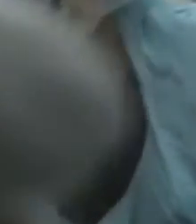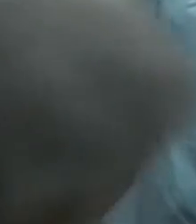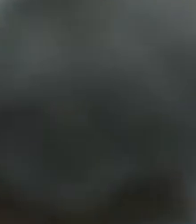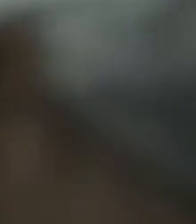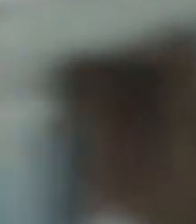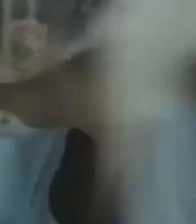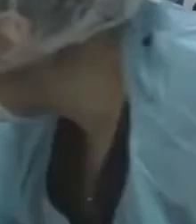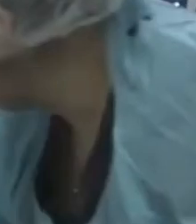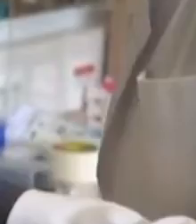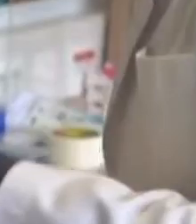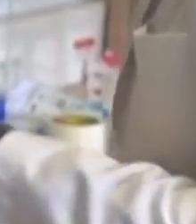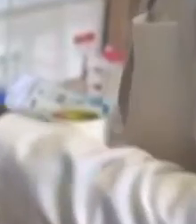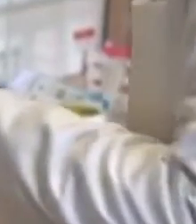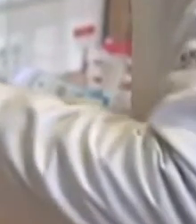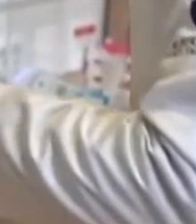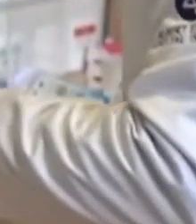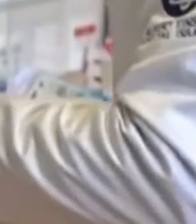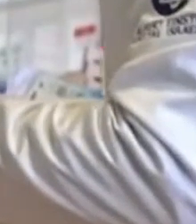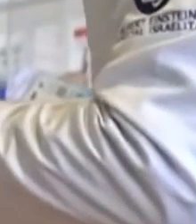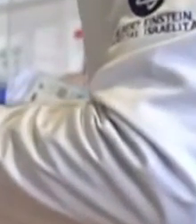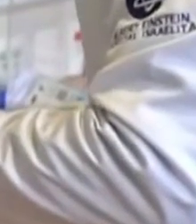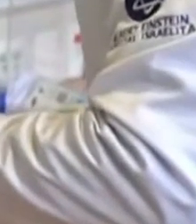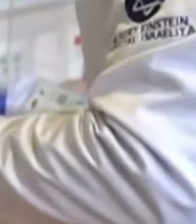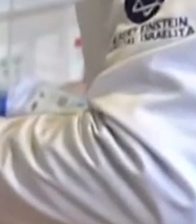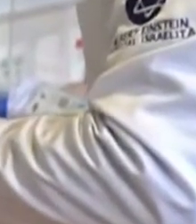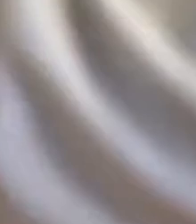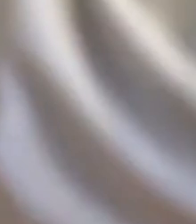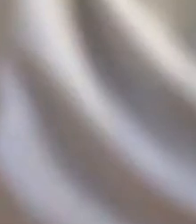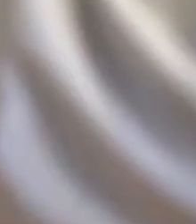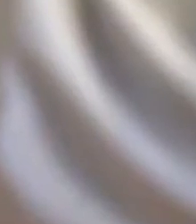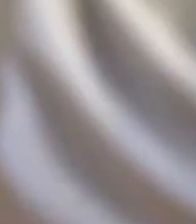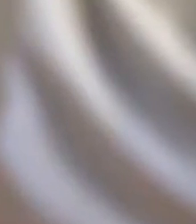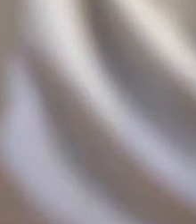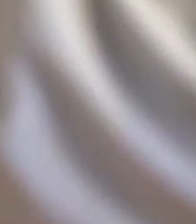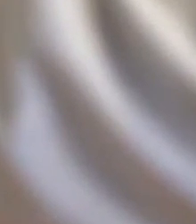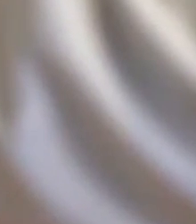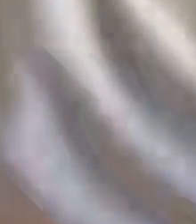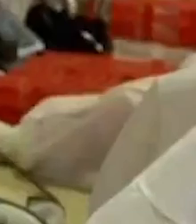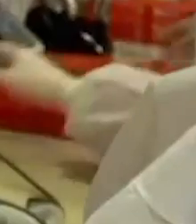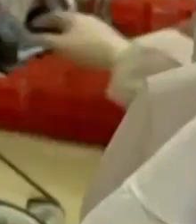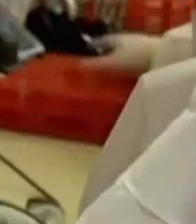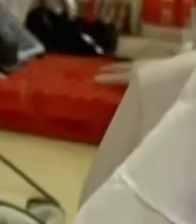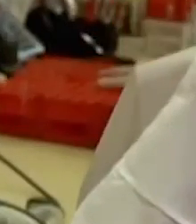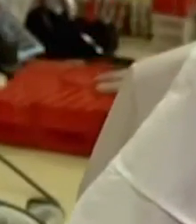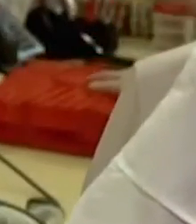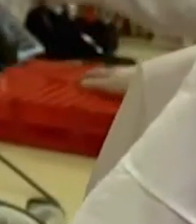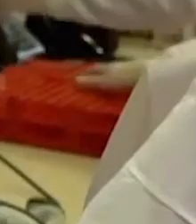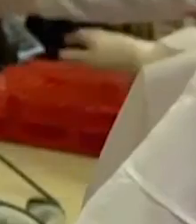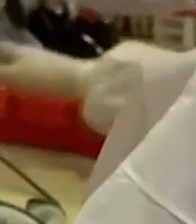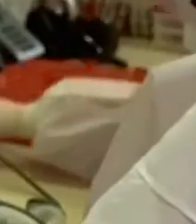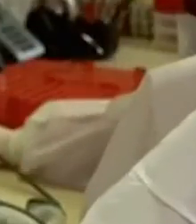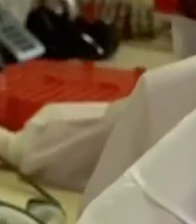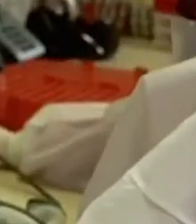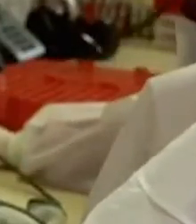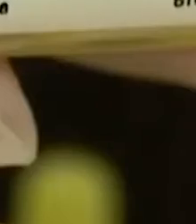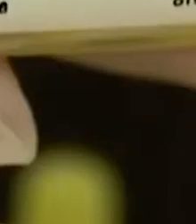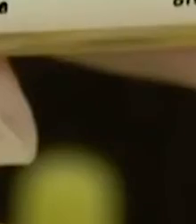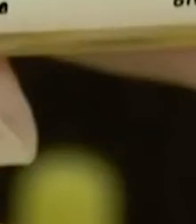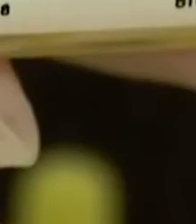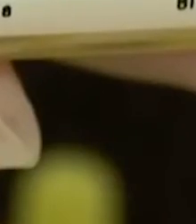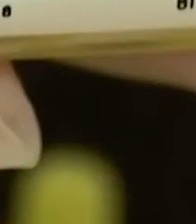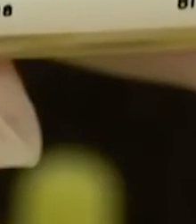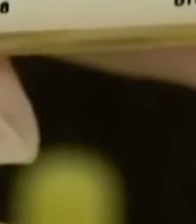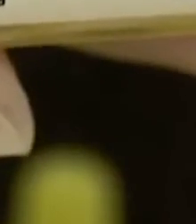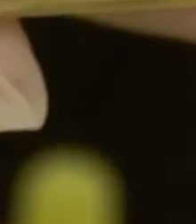han fallecido en chile ha causado el coronavirus luego de sumar en las últimas 24 horas un total de